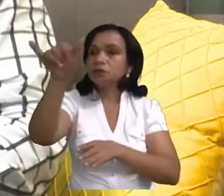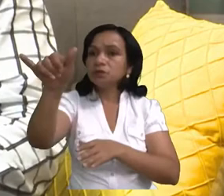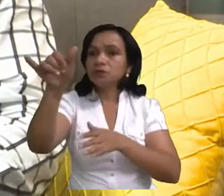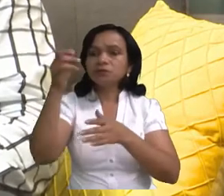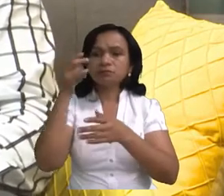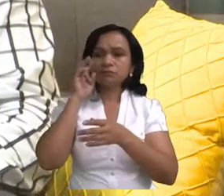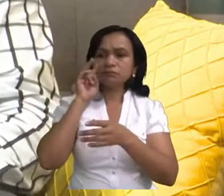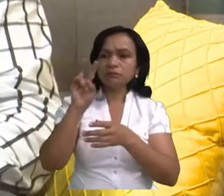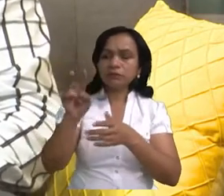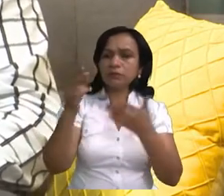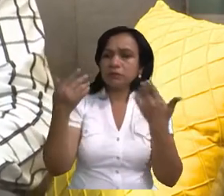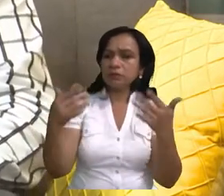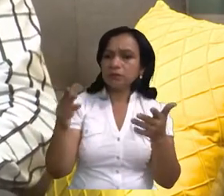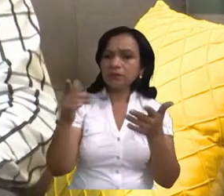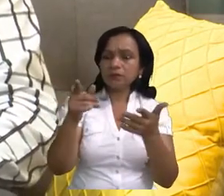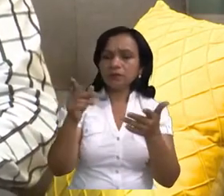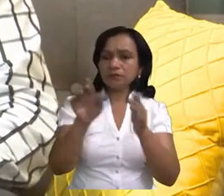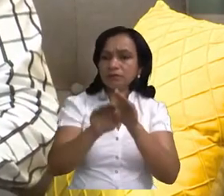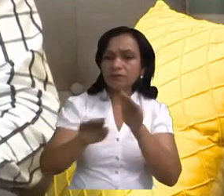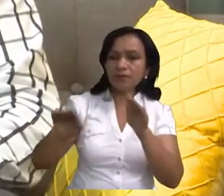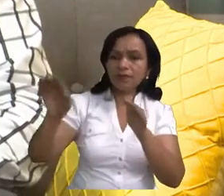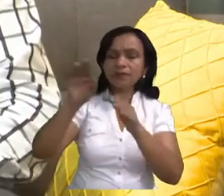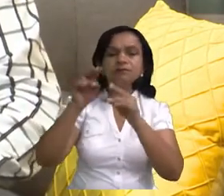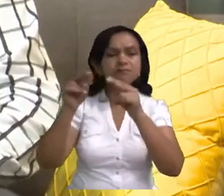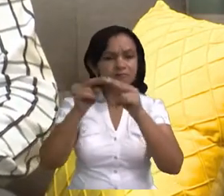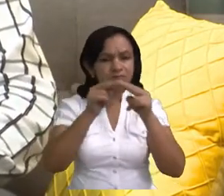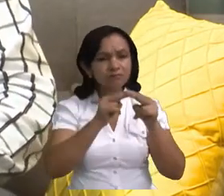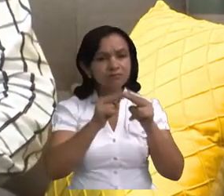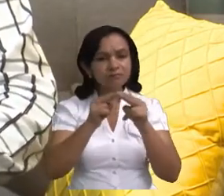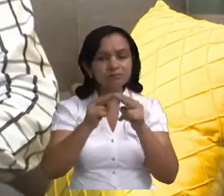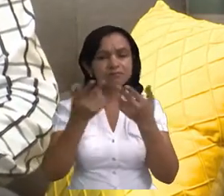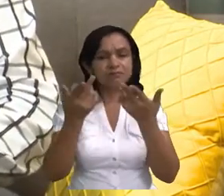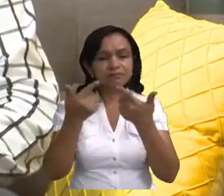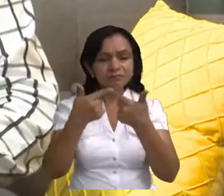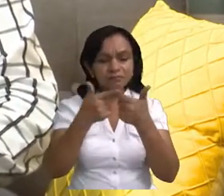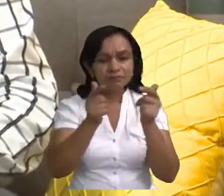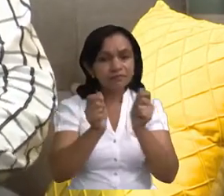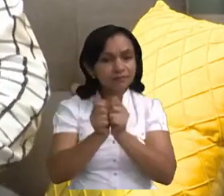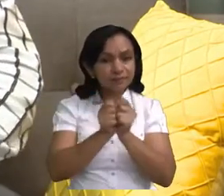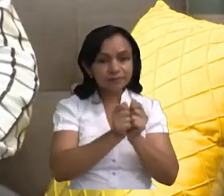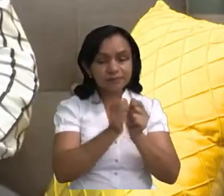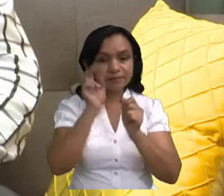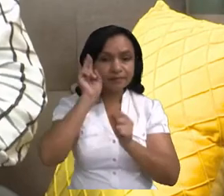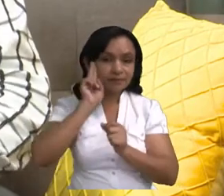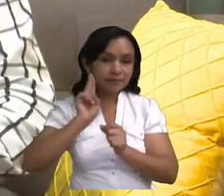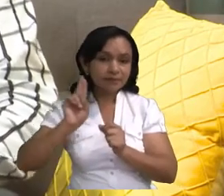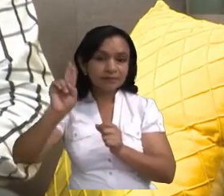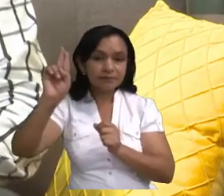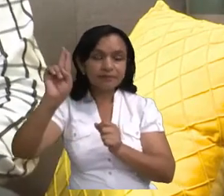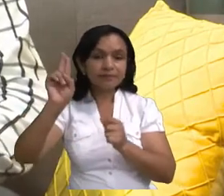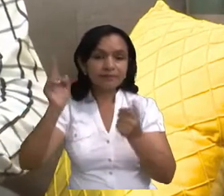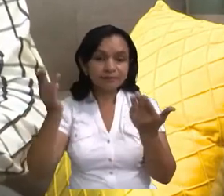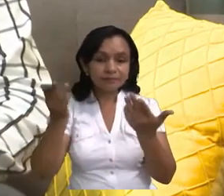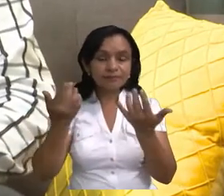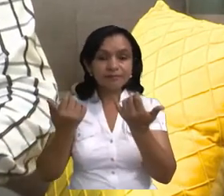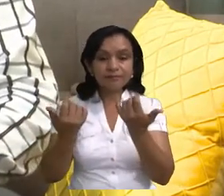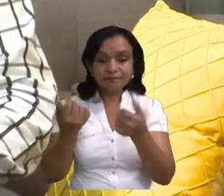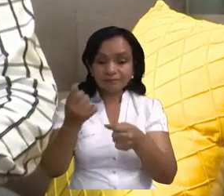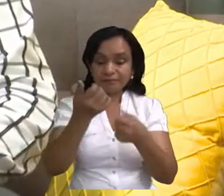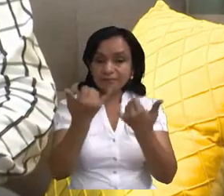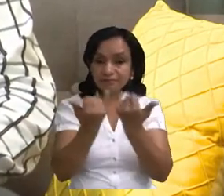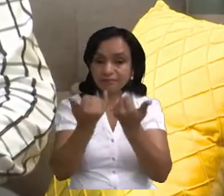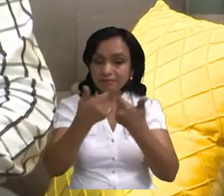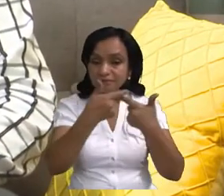o están extremadamente vinculadas con el sector corporativo y las universidades corporativizadas también,